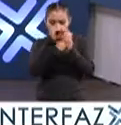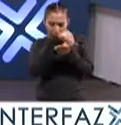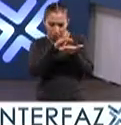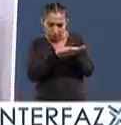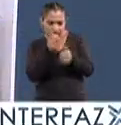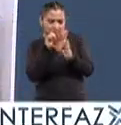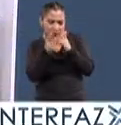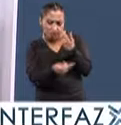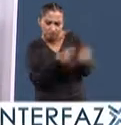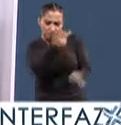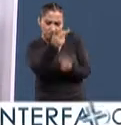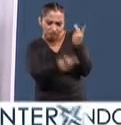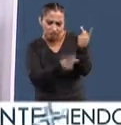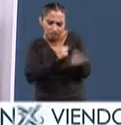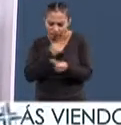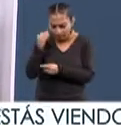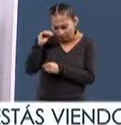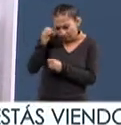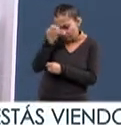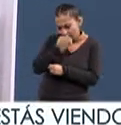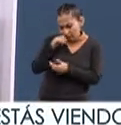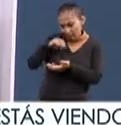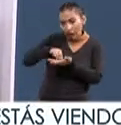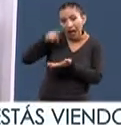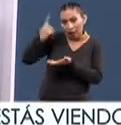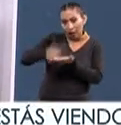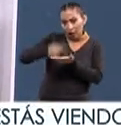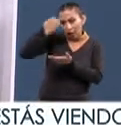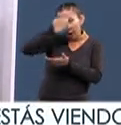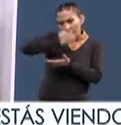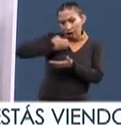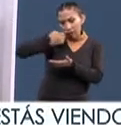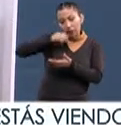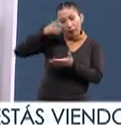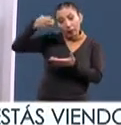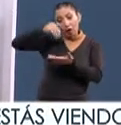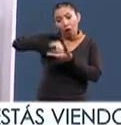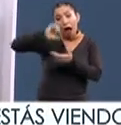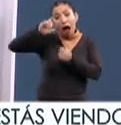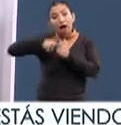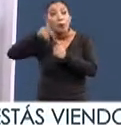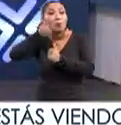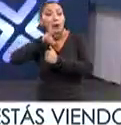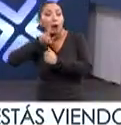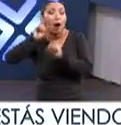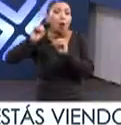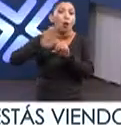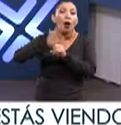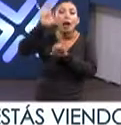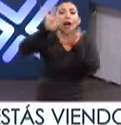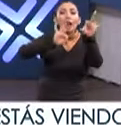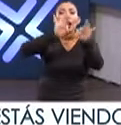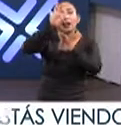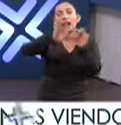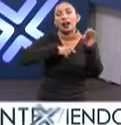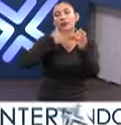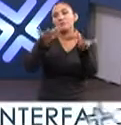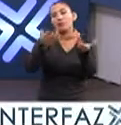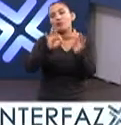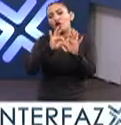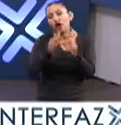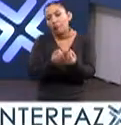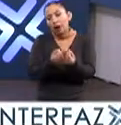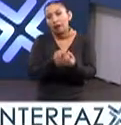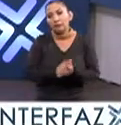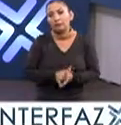podemos nosotros determinar dentro de la evaluación si tenemos que incluir algunas pruebas o alguna otra batería, Correcto. etcétera. Se